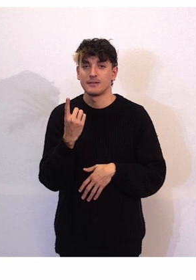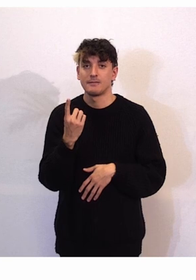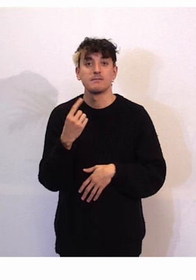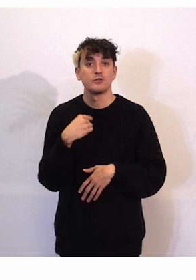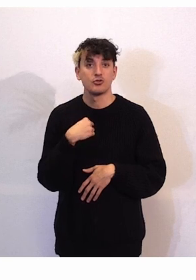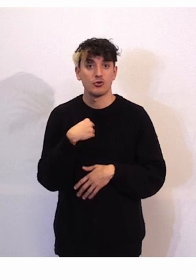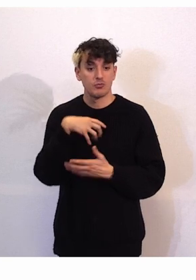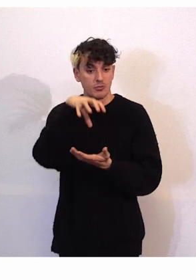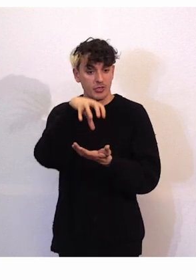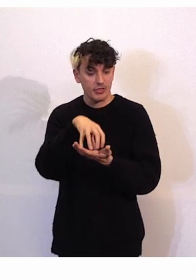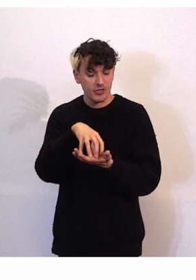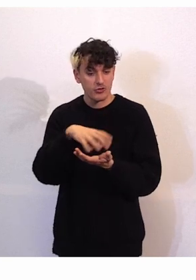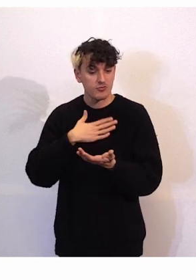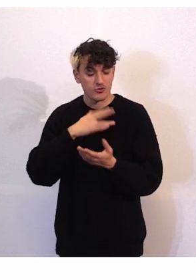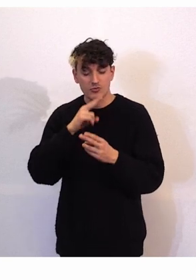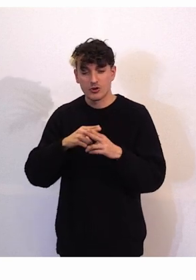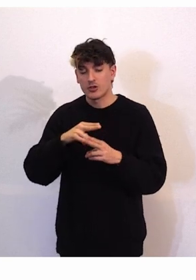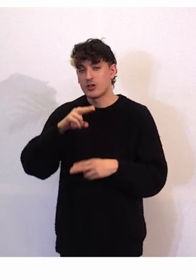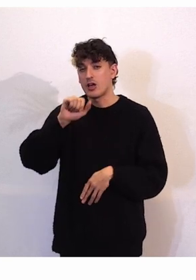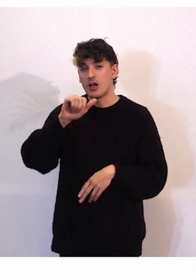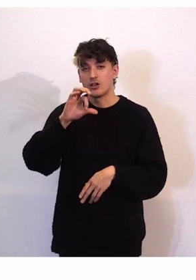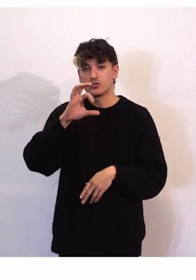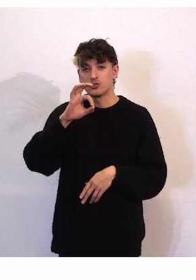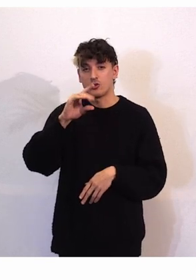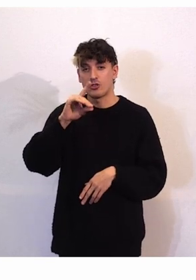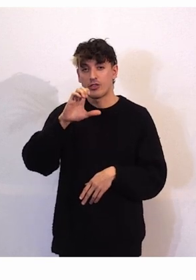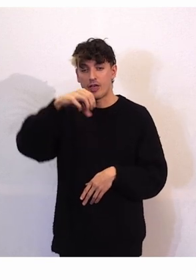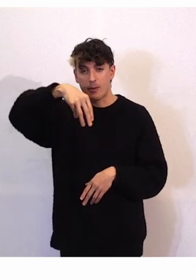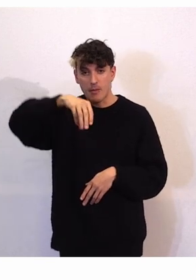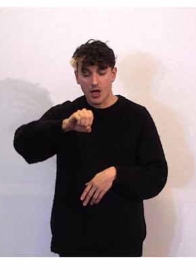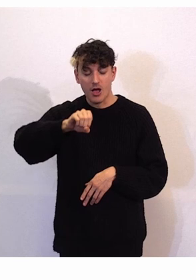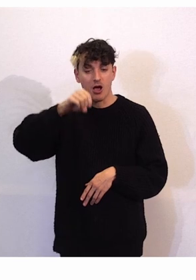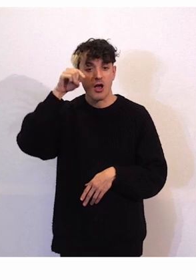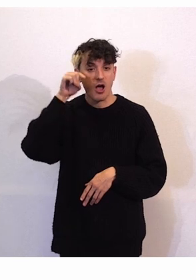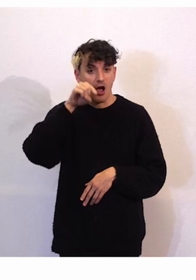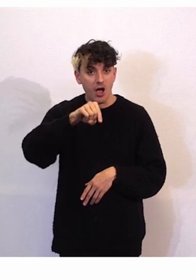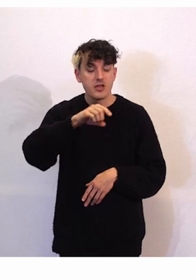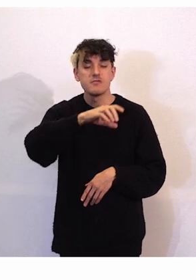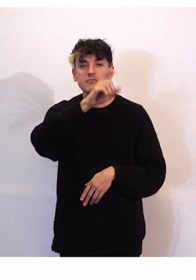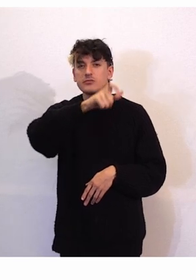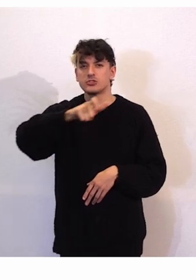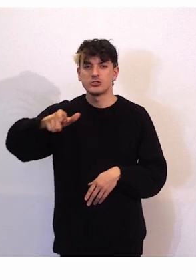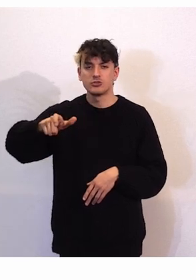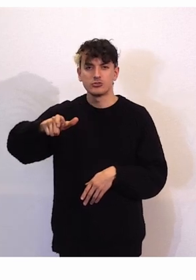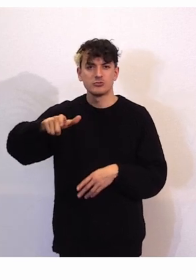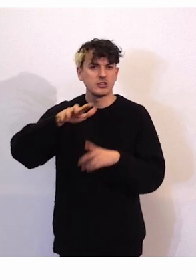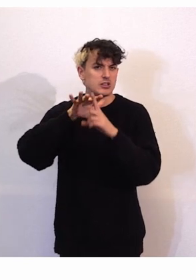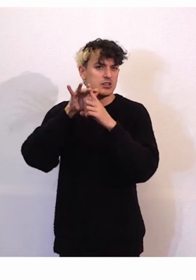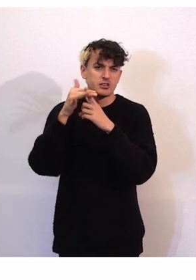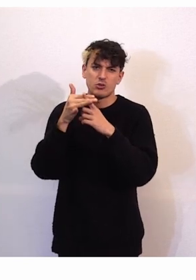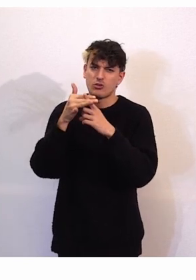yo estoy, en Asodema, Madridejos, pues también hay varios chicos en la misma situación